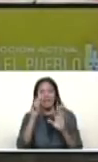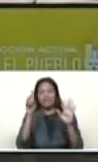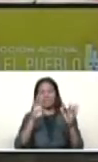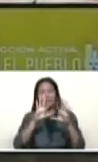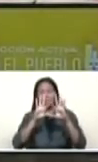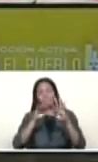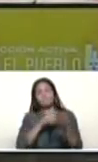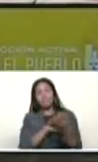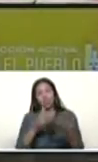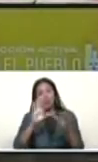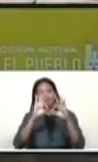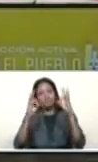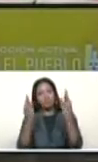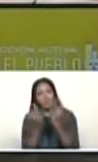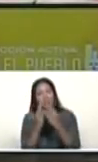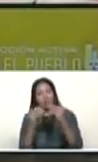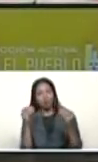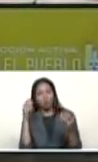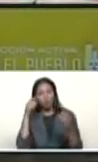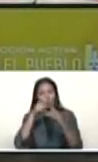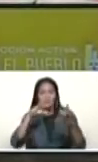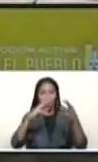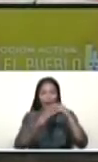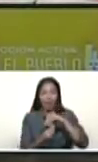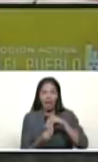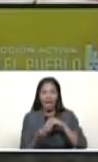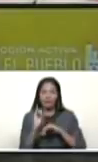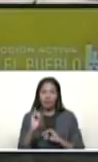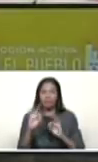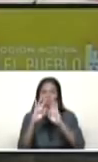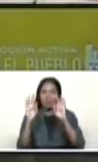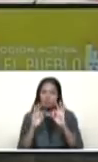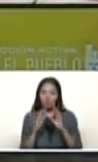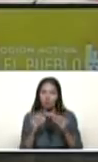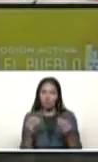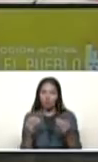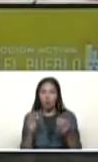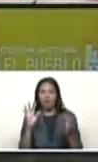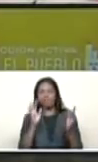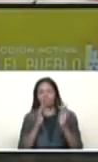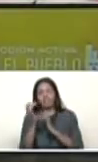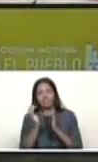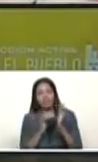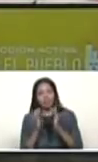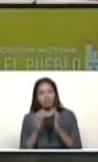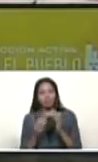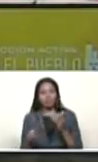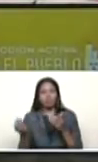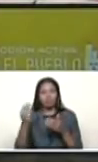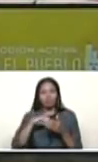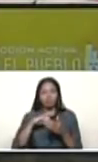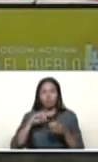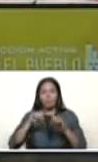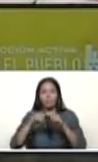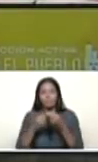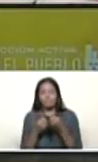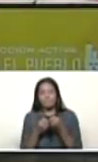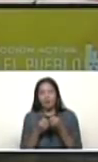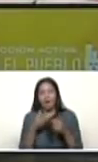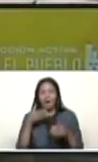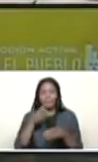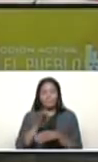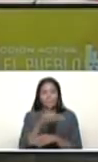millones de familias con el criterio CLAP, con el criterio de Cristo de multiplicar panes, peces